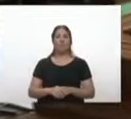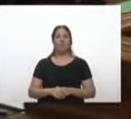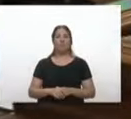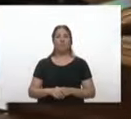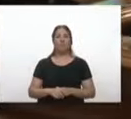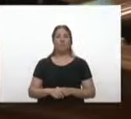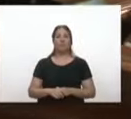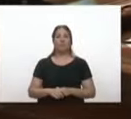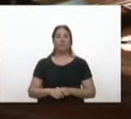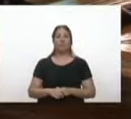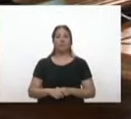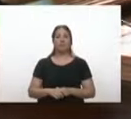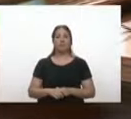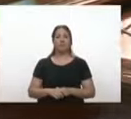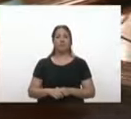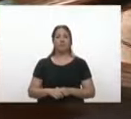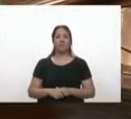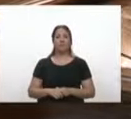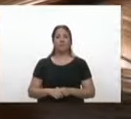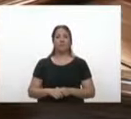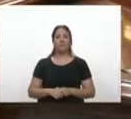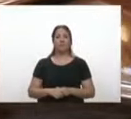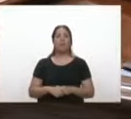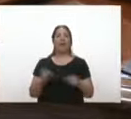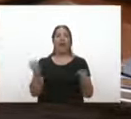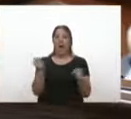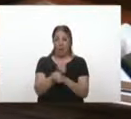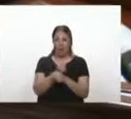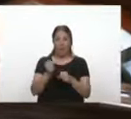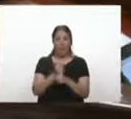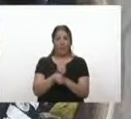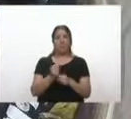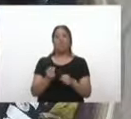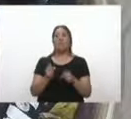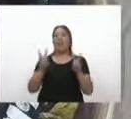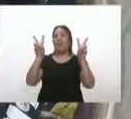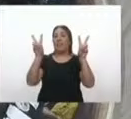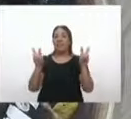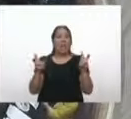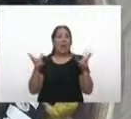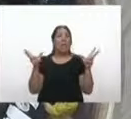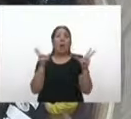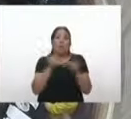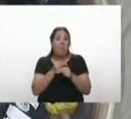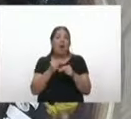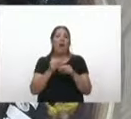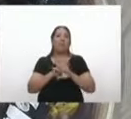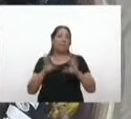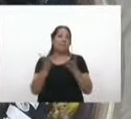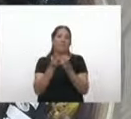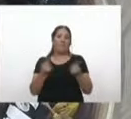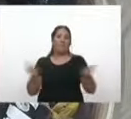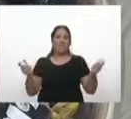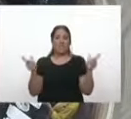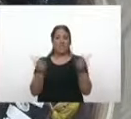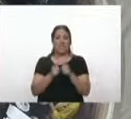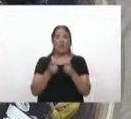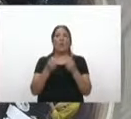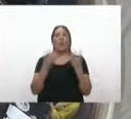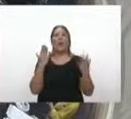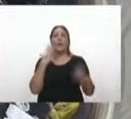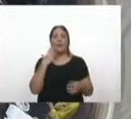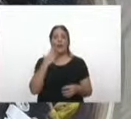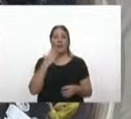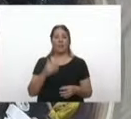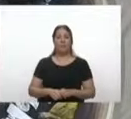frene. Claro. Perdón, y en un momento, porque acá viene la otra cuestión, donde el gobierno, y acá el gobierno empieza a probar lo que es vivir